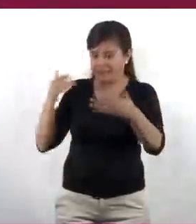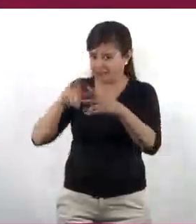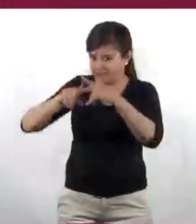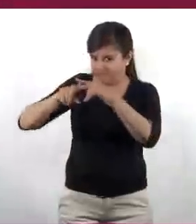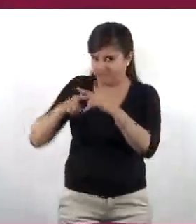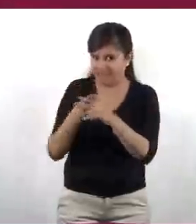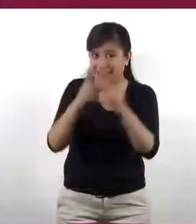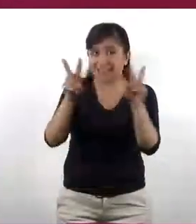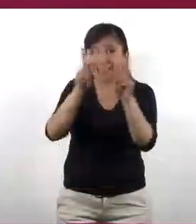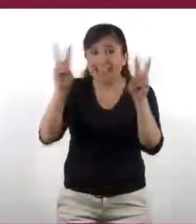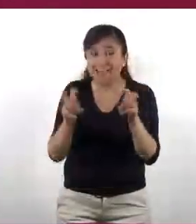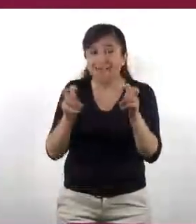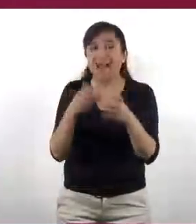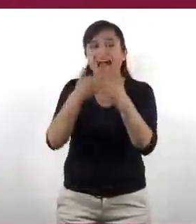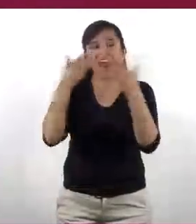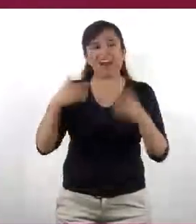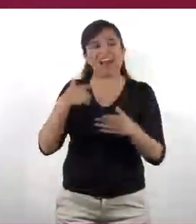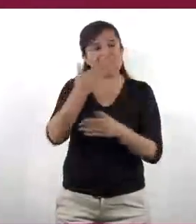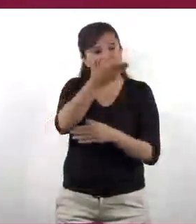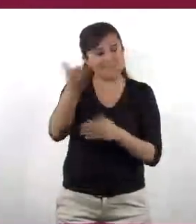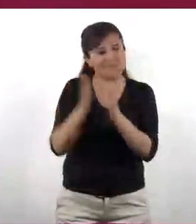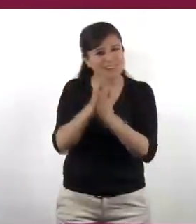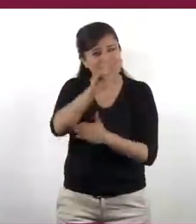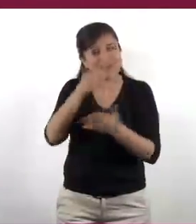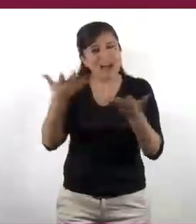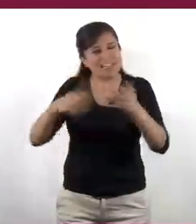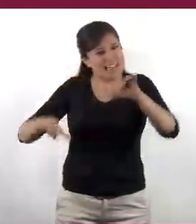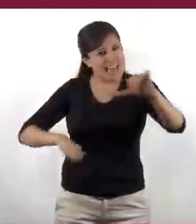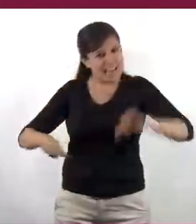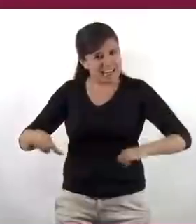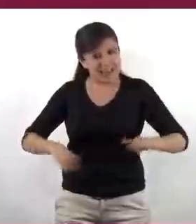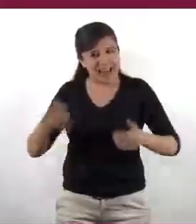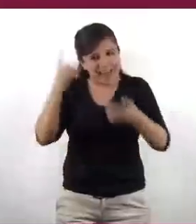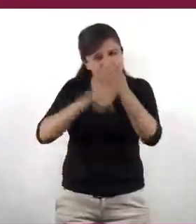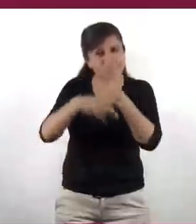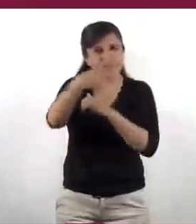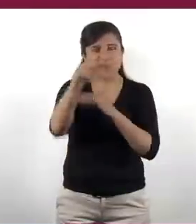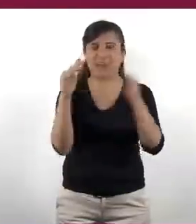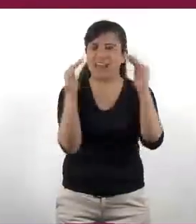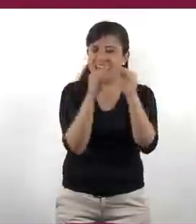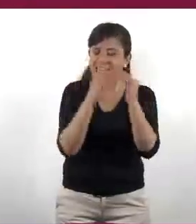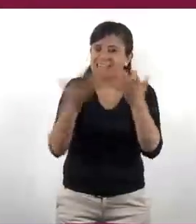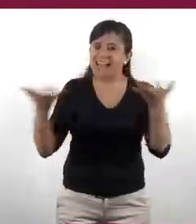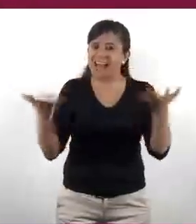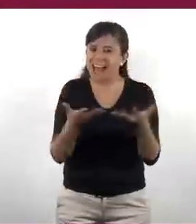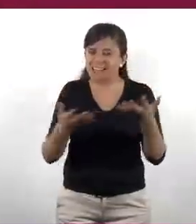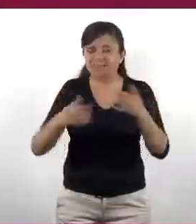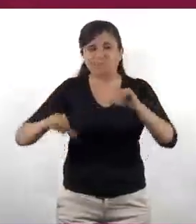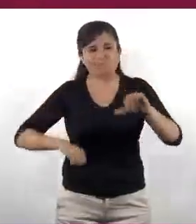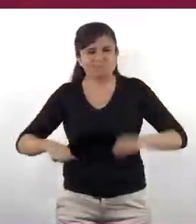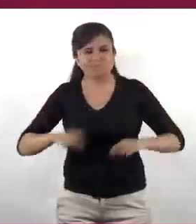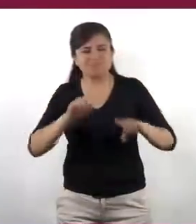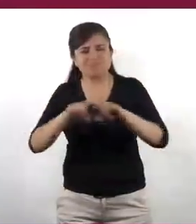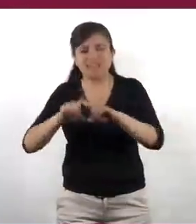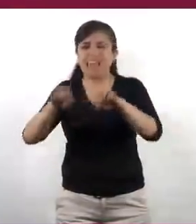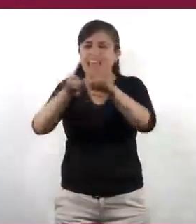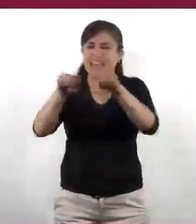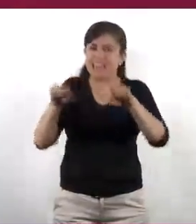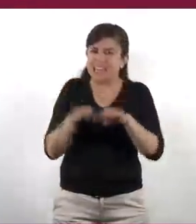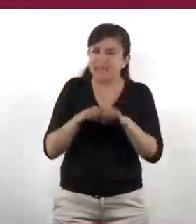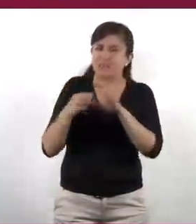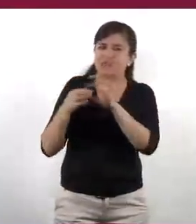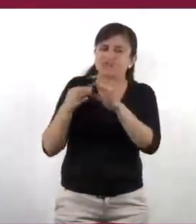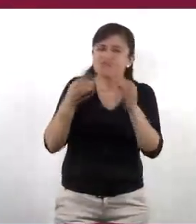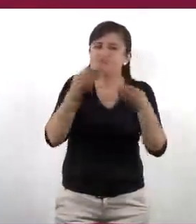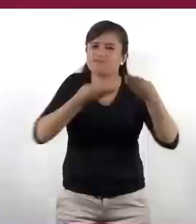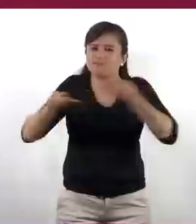el tema, les invitamos a colaborar en las actividades al interior de sus hogares y a realizar trabajo en equipo con su familia